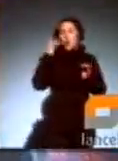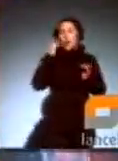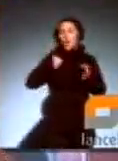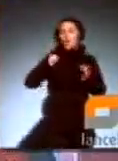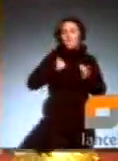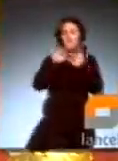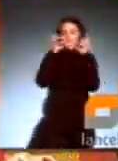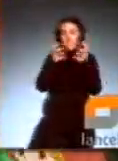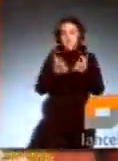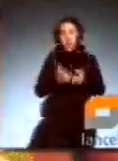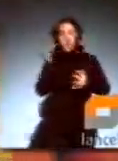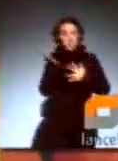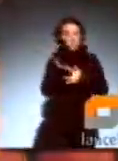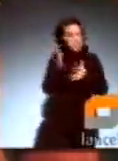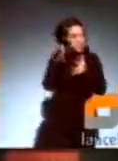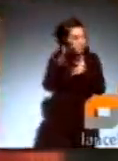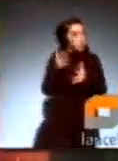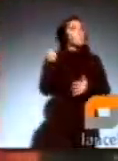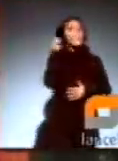tema. Más de medio